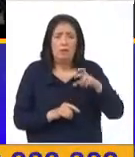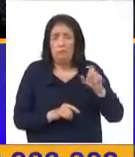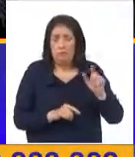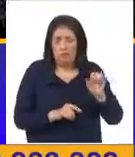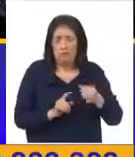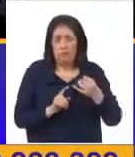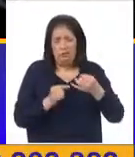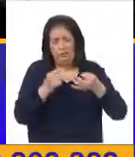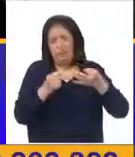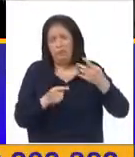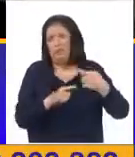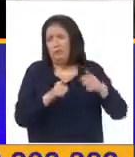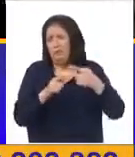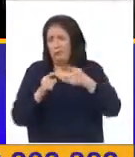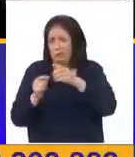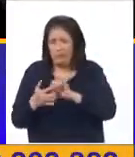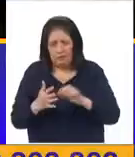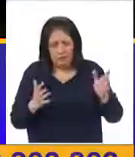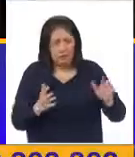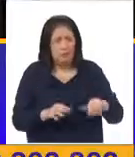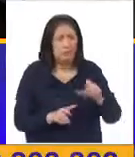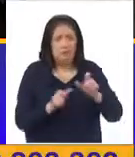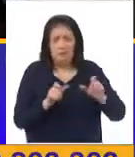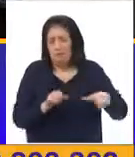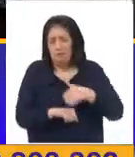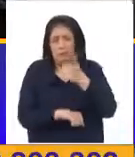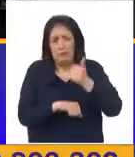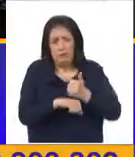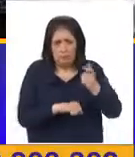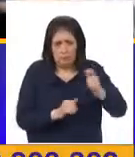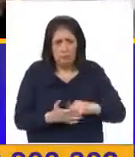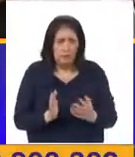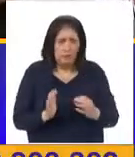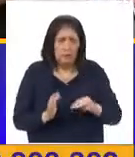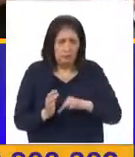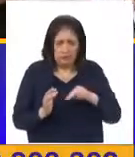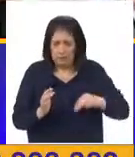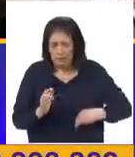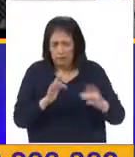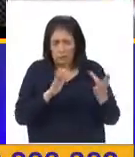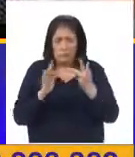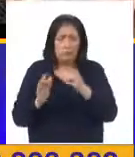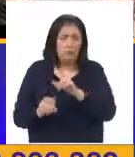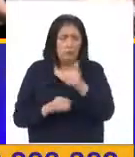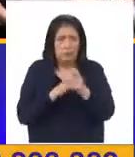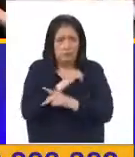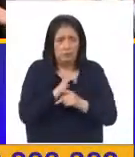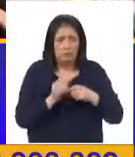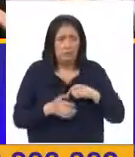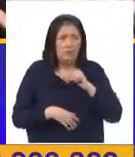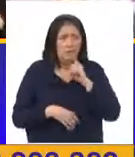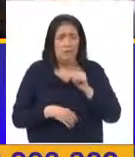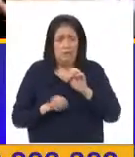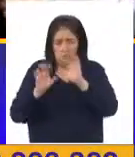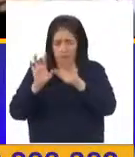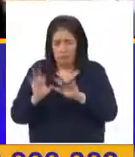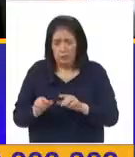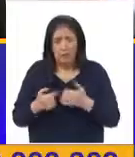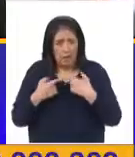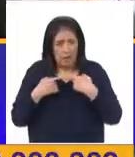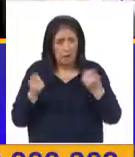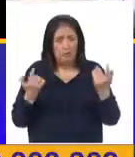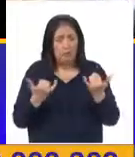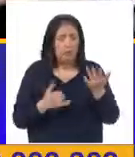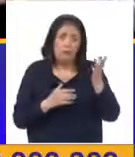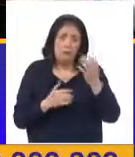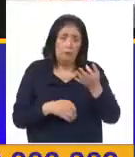distinguidos embajadores y fundadores de la Cancillería peruana. Desde ahí, a emitir la declaración de hoy, la